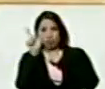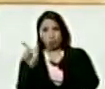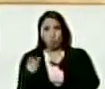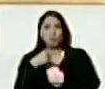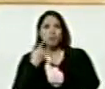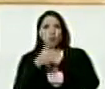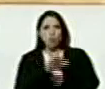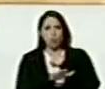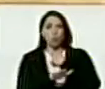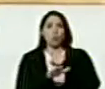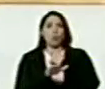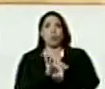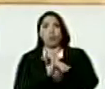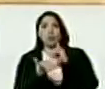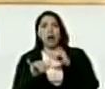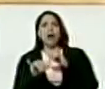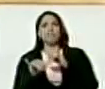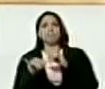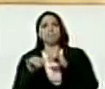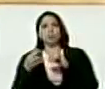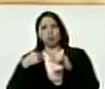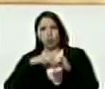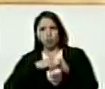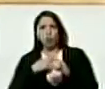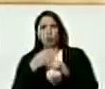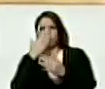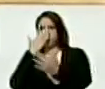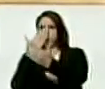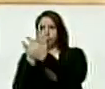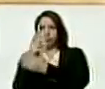Inmediatamente, pues, fue sometido a interrogatorios.